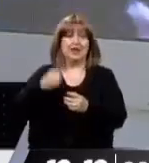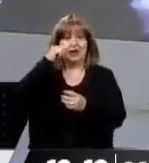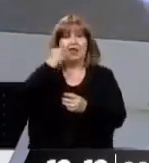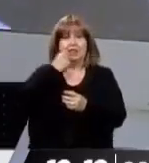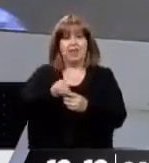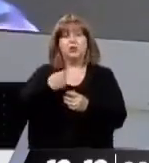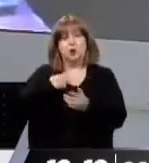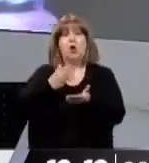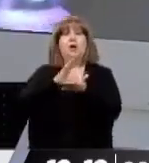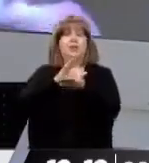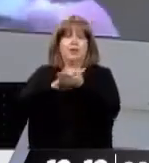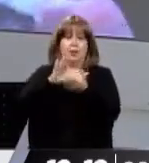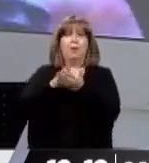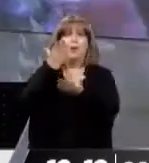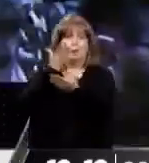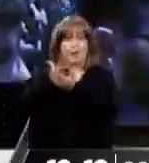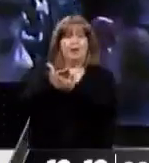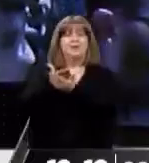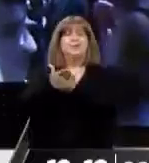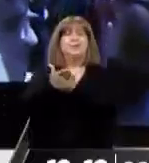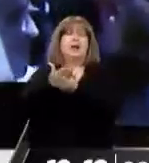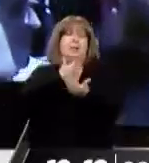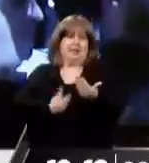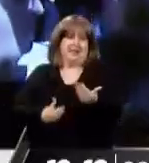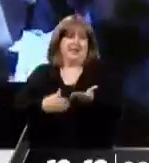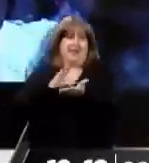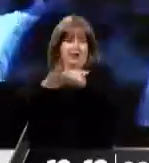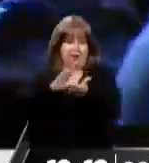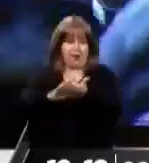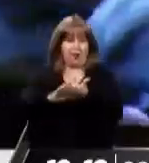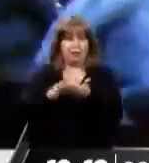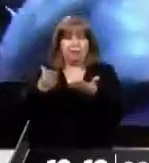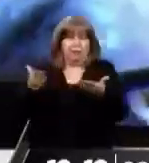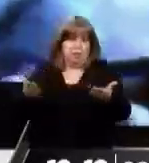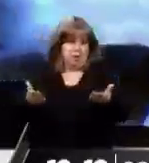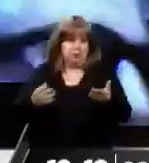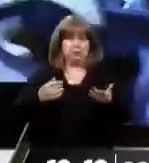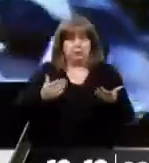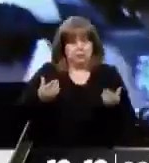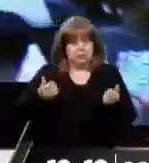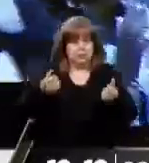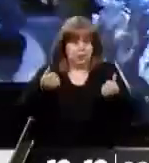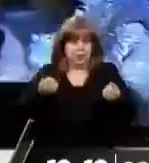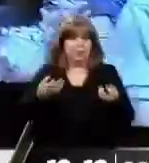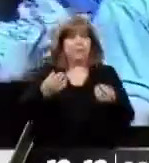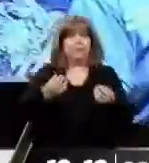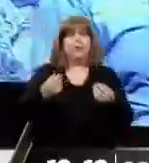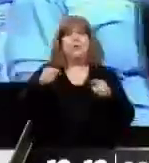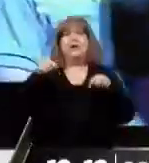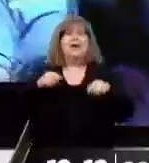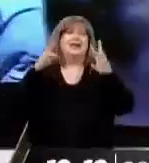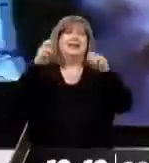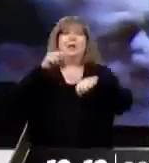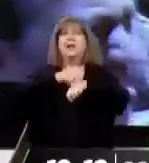candidatura. Le puso un manto de ambigüedad a esa intención. Claro, igual sus funcionarios dicen, uh-huh. ¿por qué le vas a quitar la posibilidad de que el presidente se reelija? Pero bueno, no estamos en